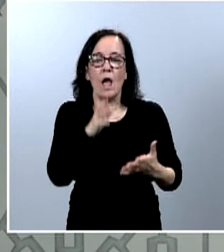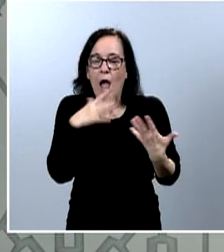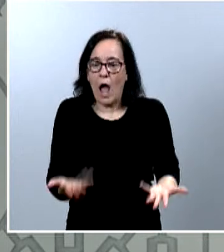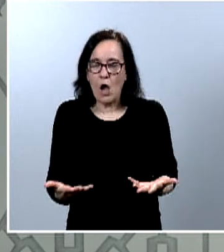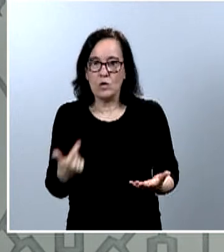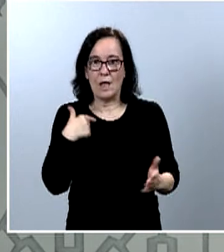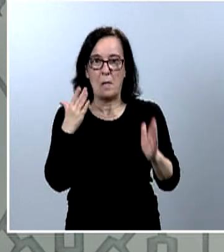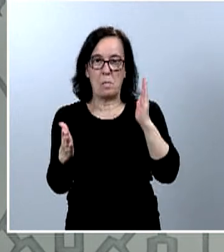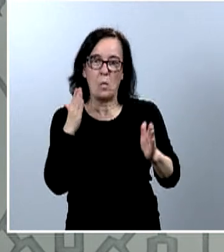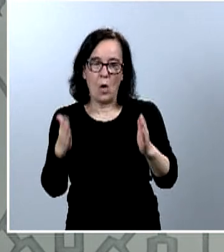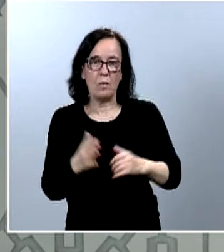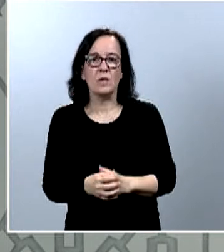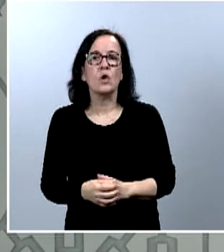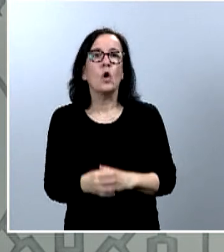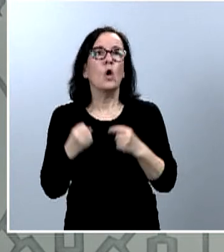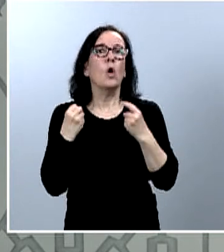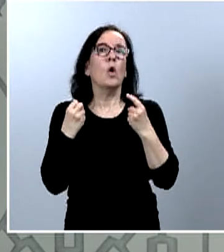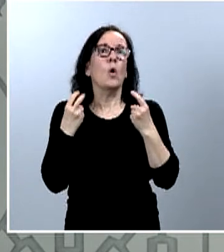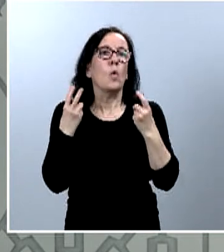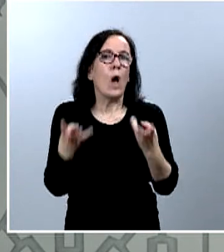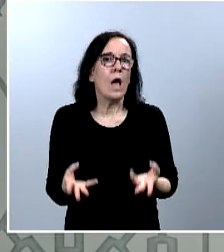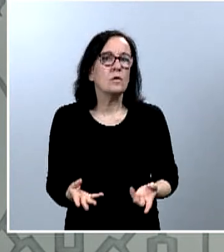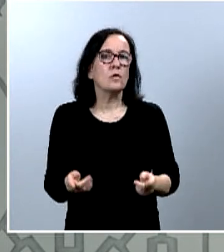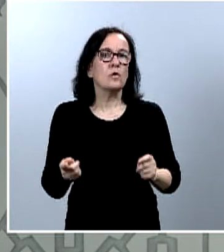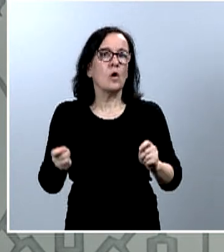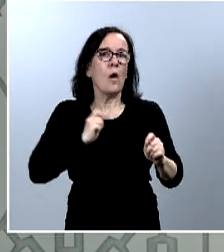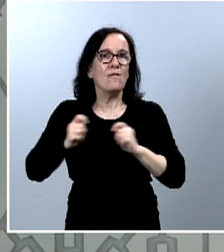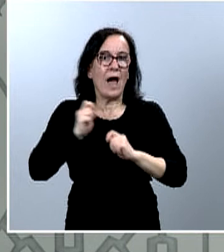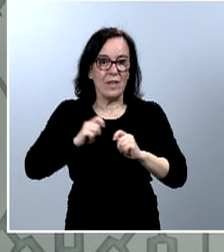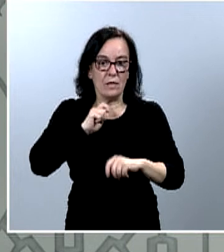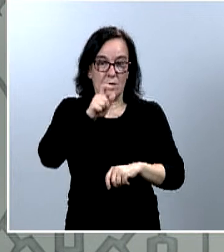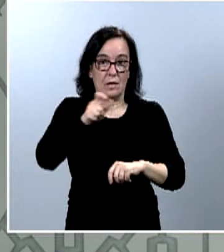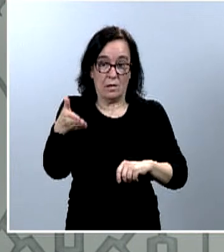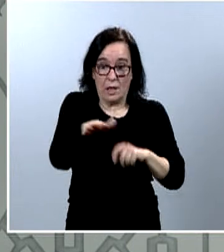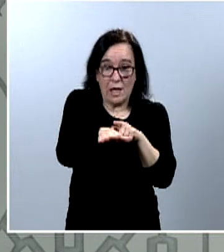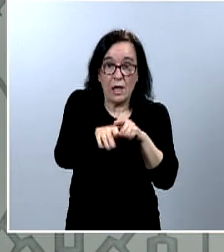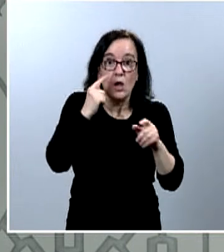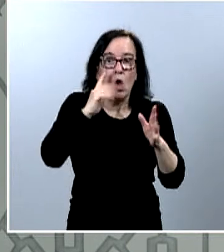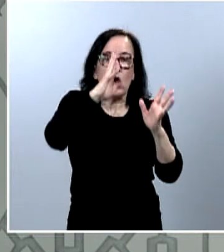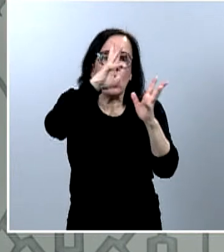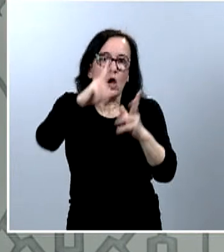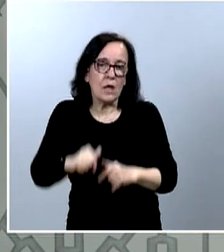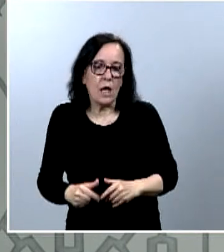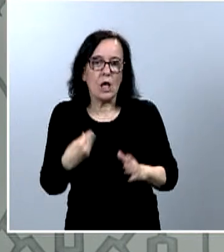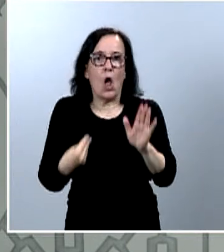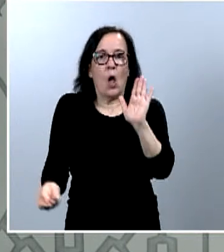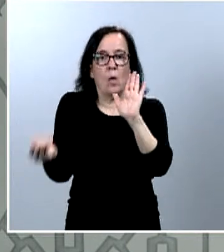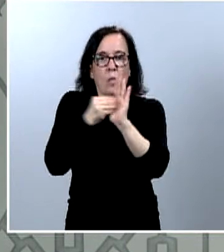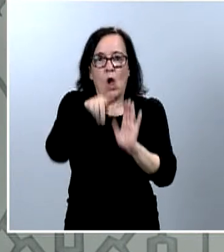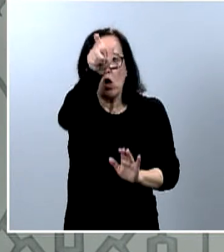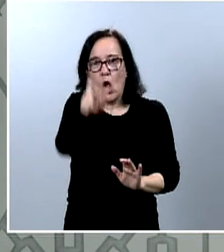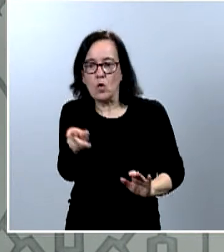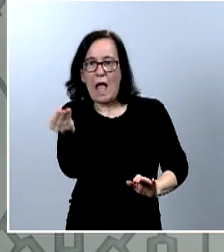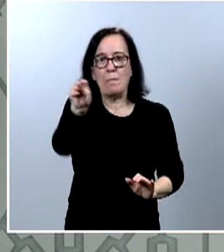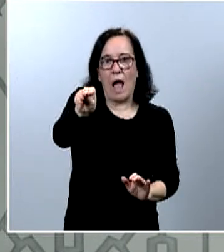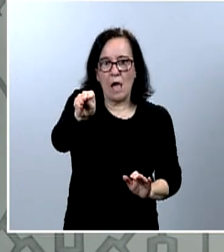momento, cuánto más iban a aportar esos casos, pero sí que es cierto que contarlos y ponerlos en otra columna más se puede